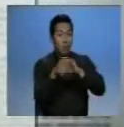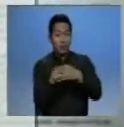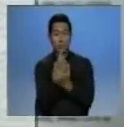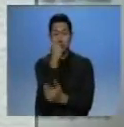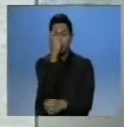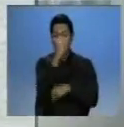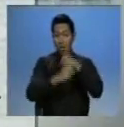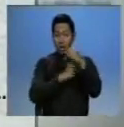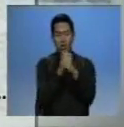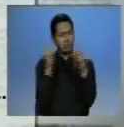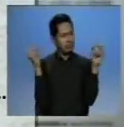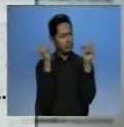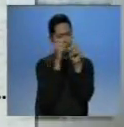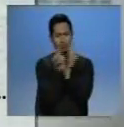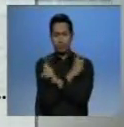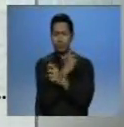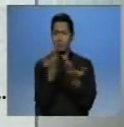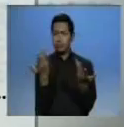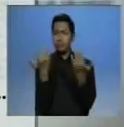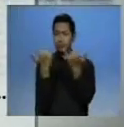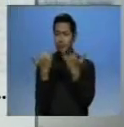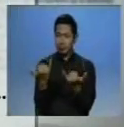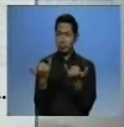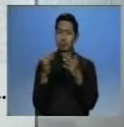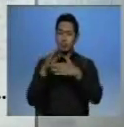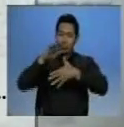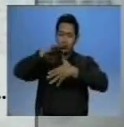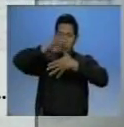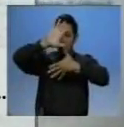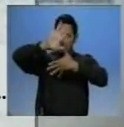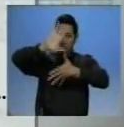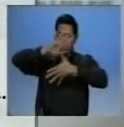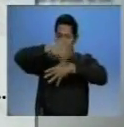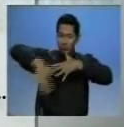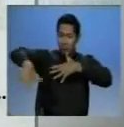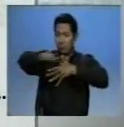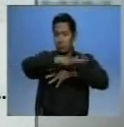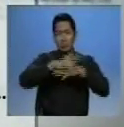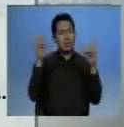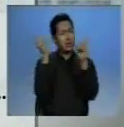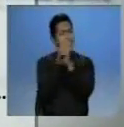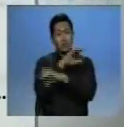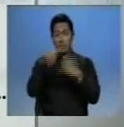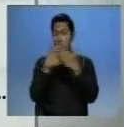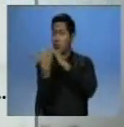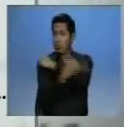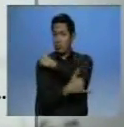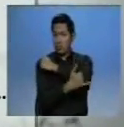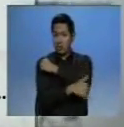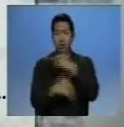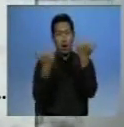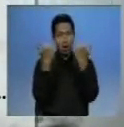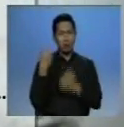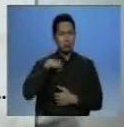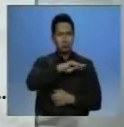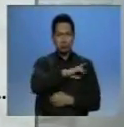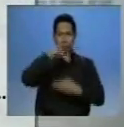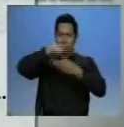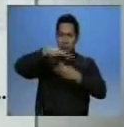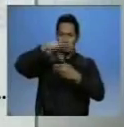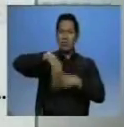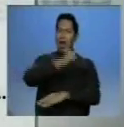la restauración conservadora a nivel regional y mundial, estas fuerzas derrotadas una y otra vez en las urnas